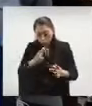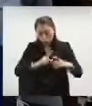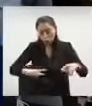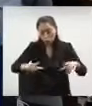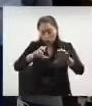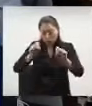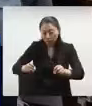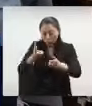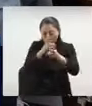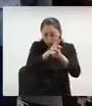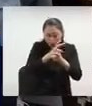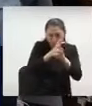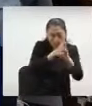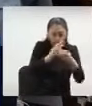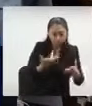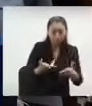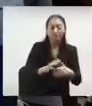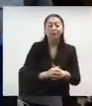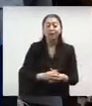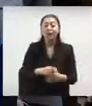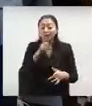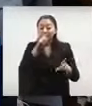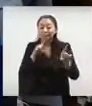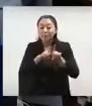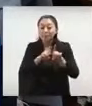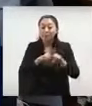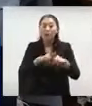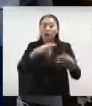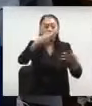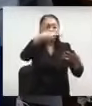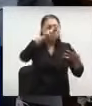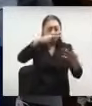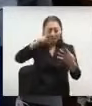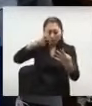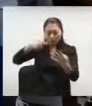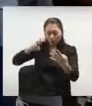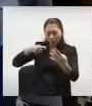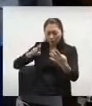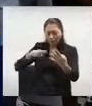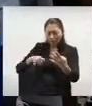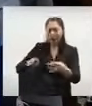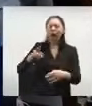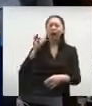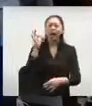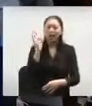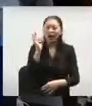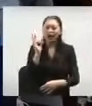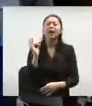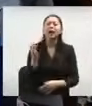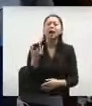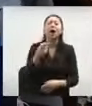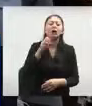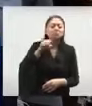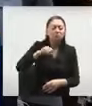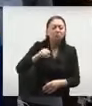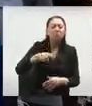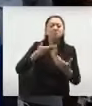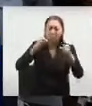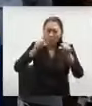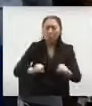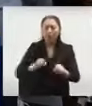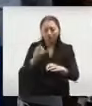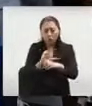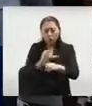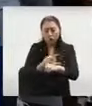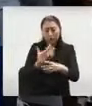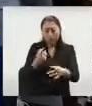Una cosa es inspeccionar, validar, ver si reúne las calidades suficientes para poder sesionar, porque no solo es un salón,